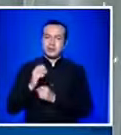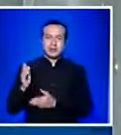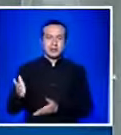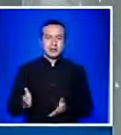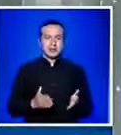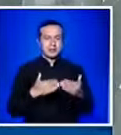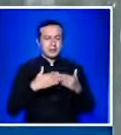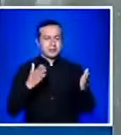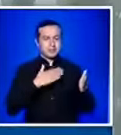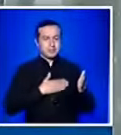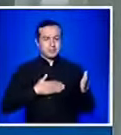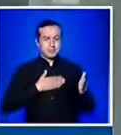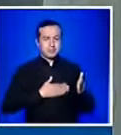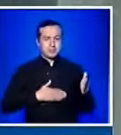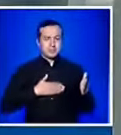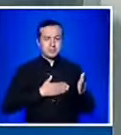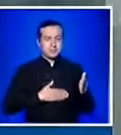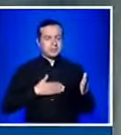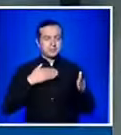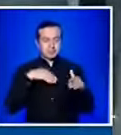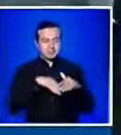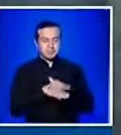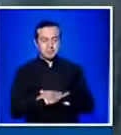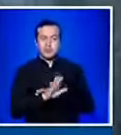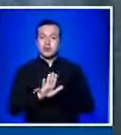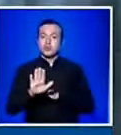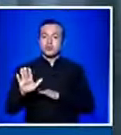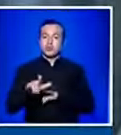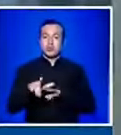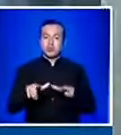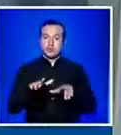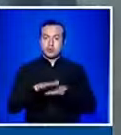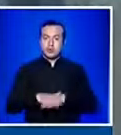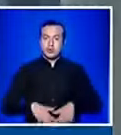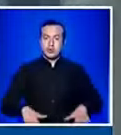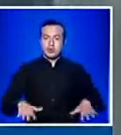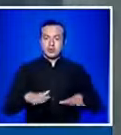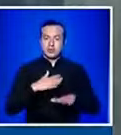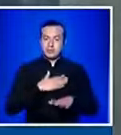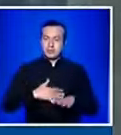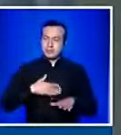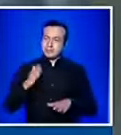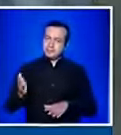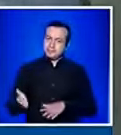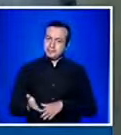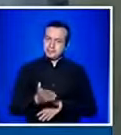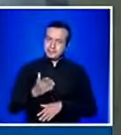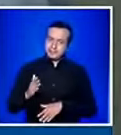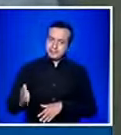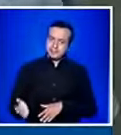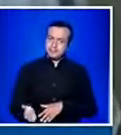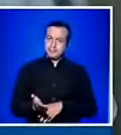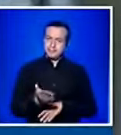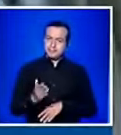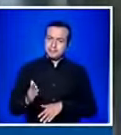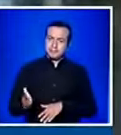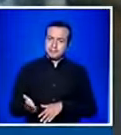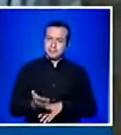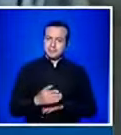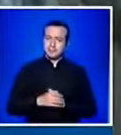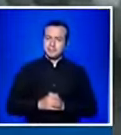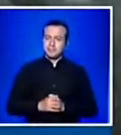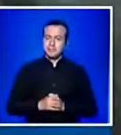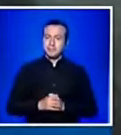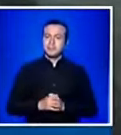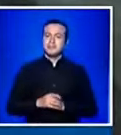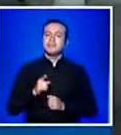ingresar, por favor, porque ellos incluso han habilitado este espacio. Vengan por acá. Vamos a acompañarles. Mire usted. Gracias.